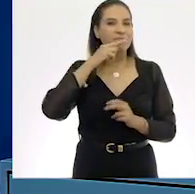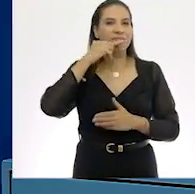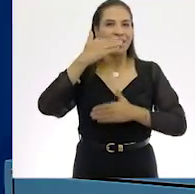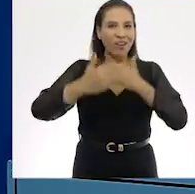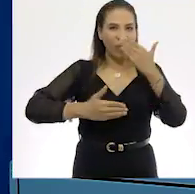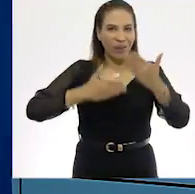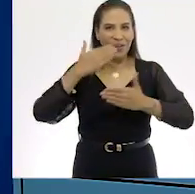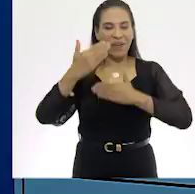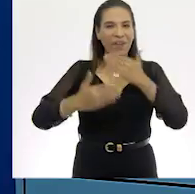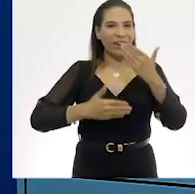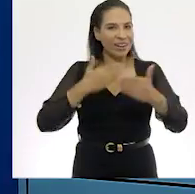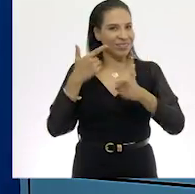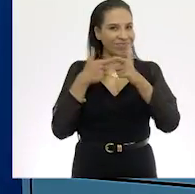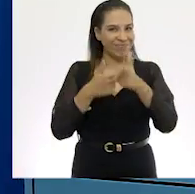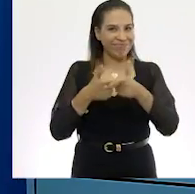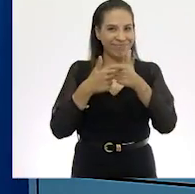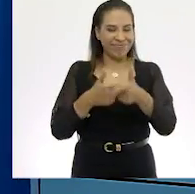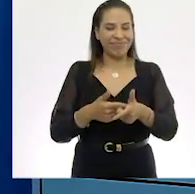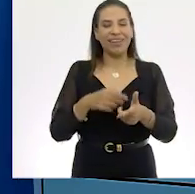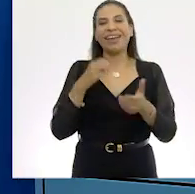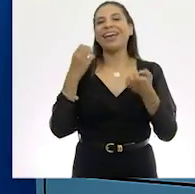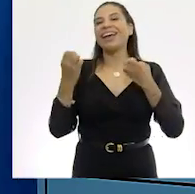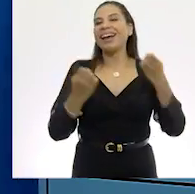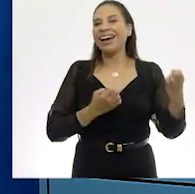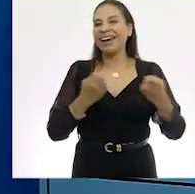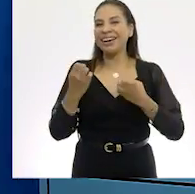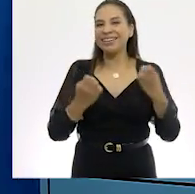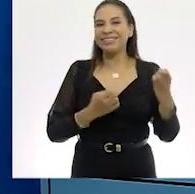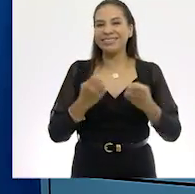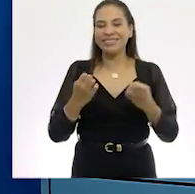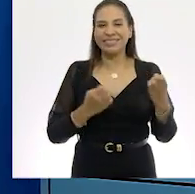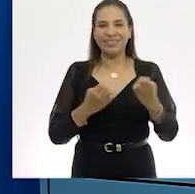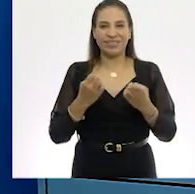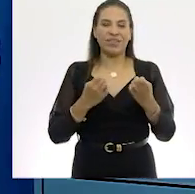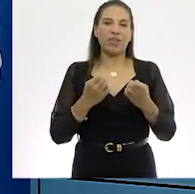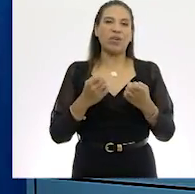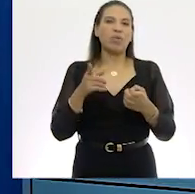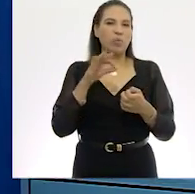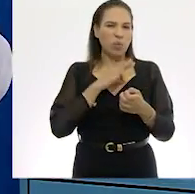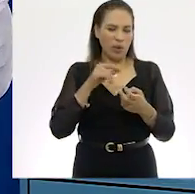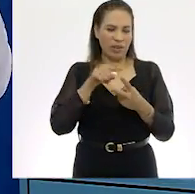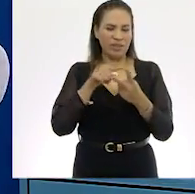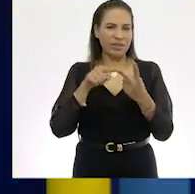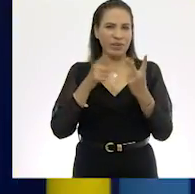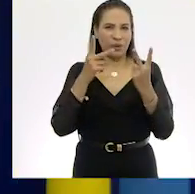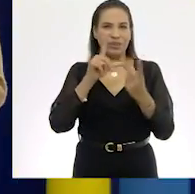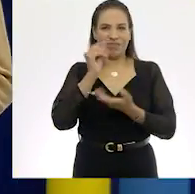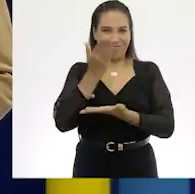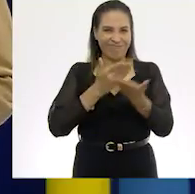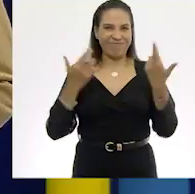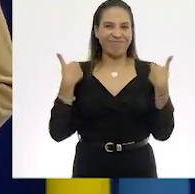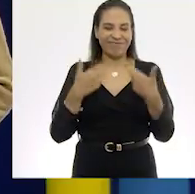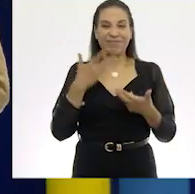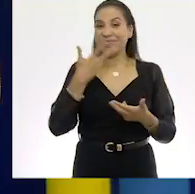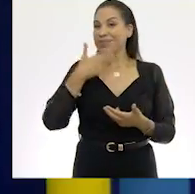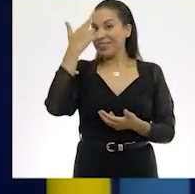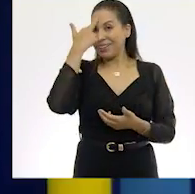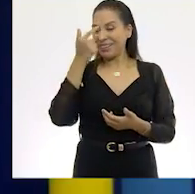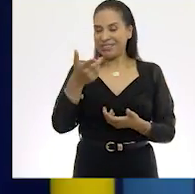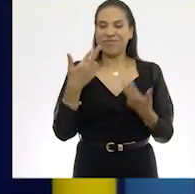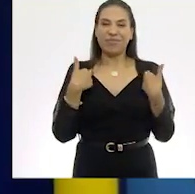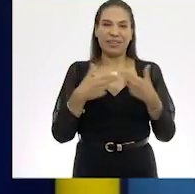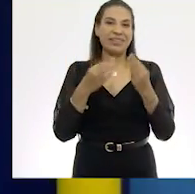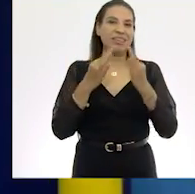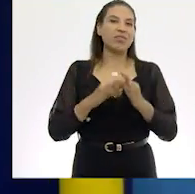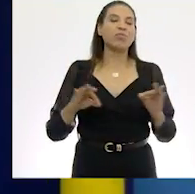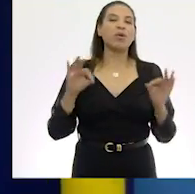mejore continuamente. Bien. Realiza un ejercicio de ambos y compártelos con tu maestro. Tiene usted razón, maestro. Es